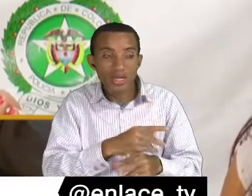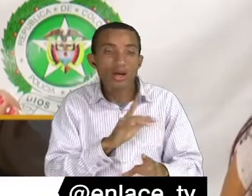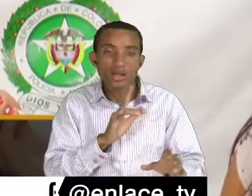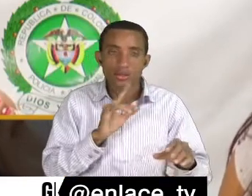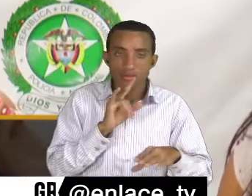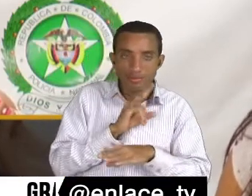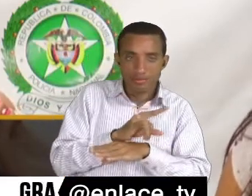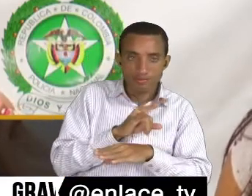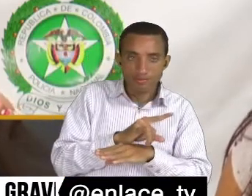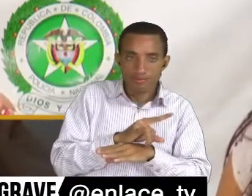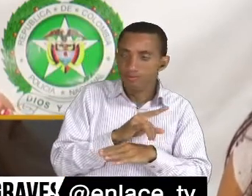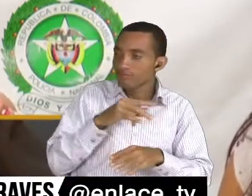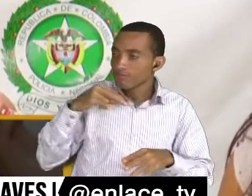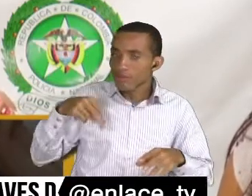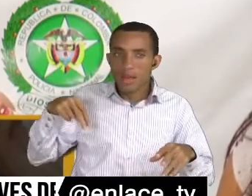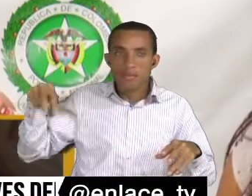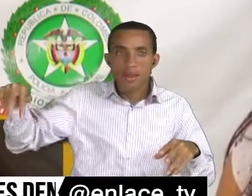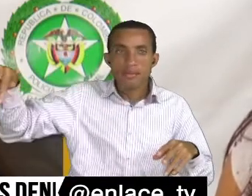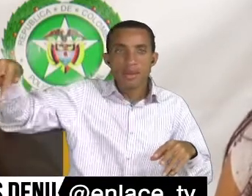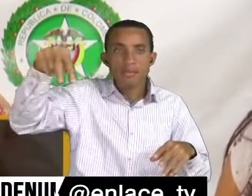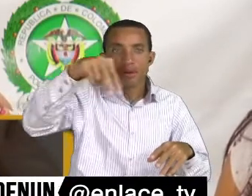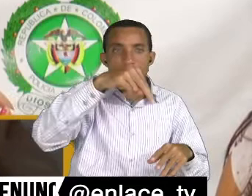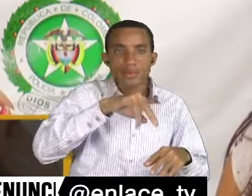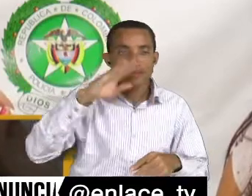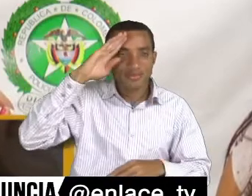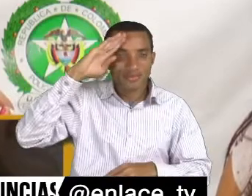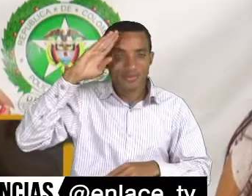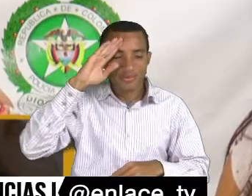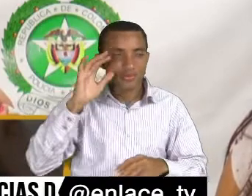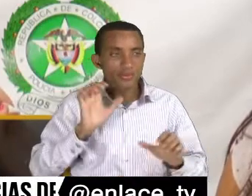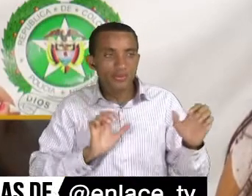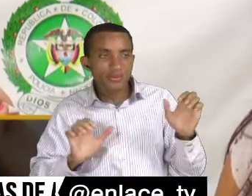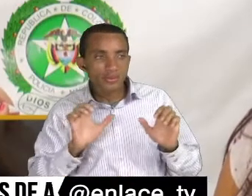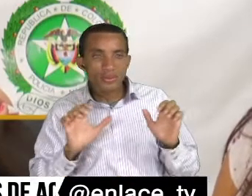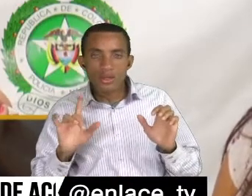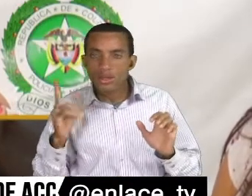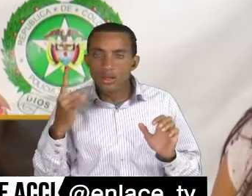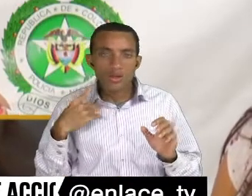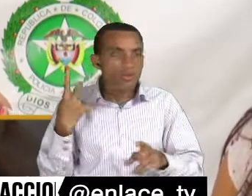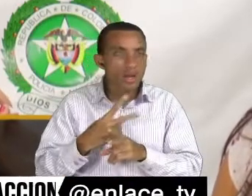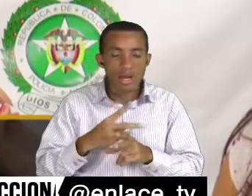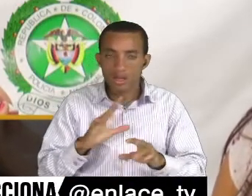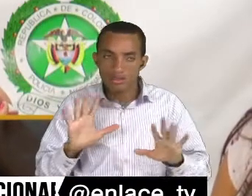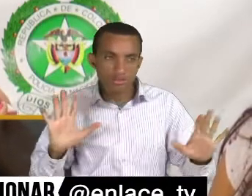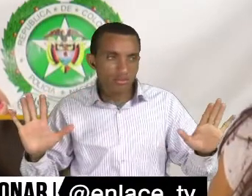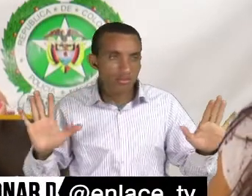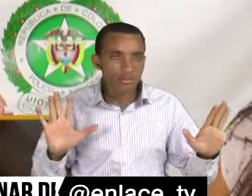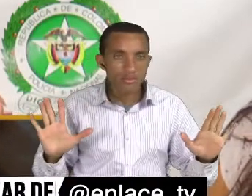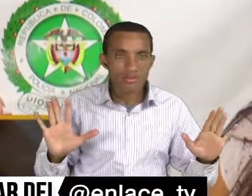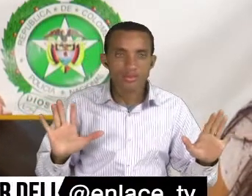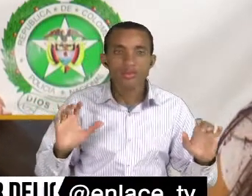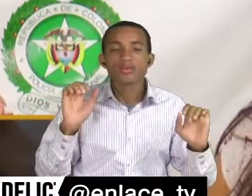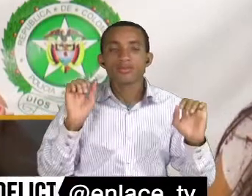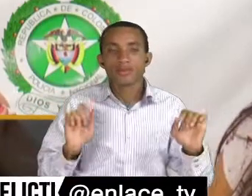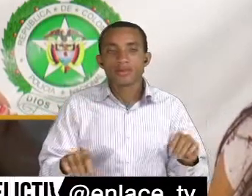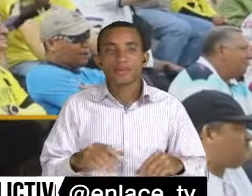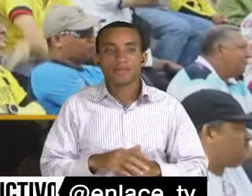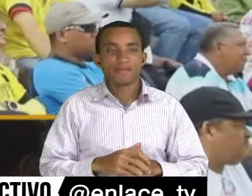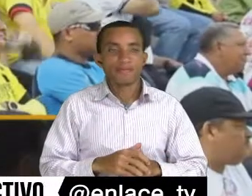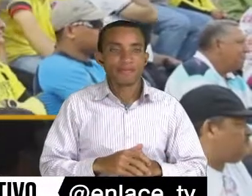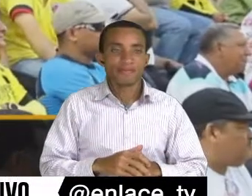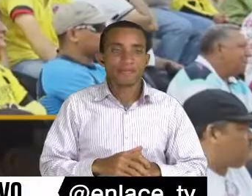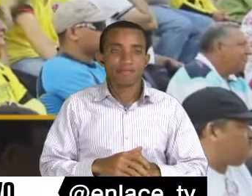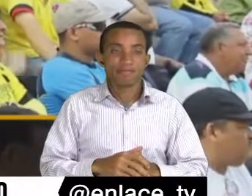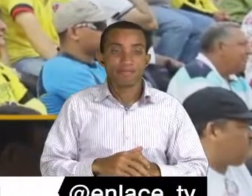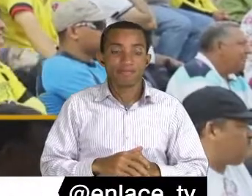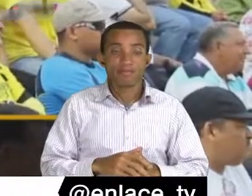desorden público, con el propósito pues, de contrarrestar algunas acciones que impacten el tema de seguridad ciudadana. Si